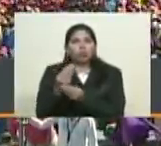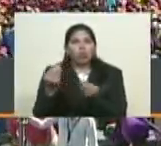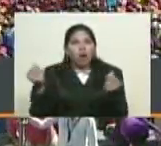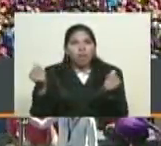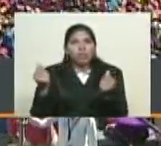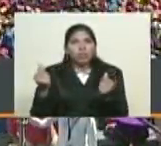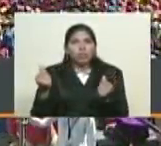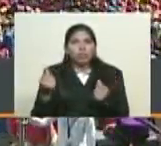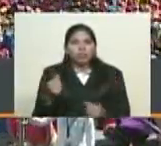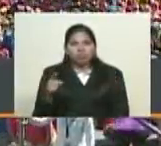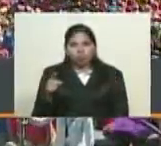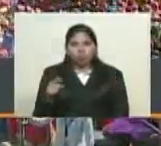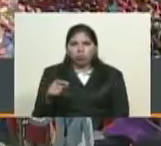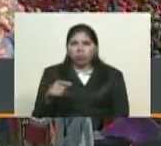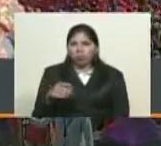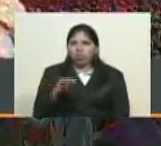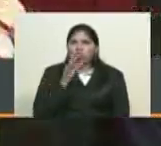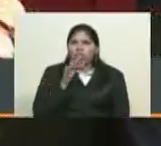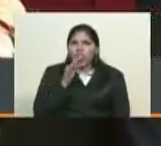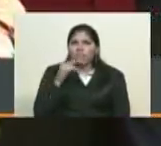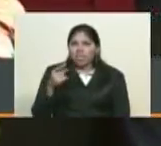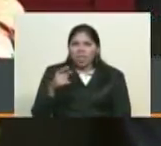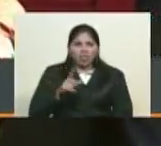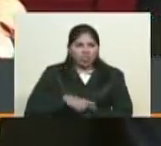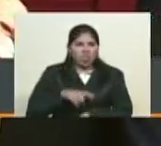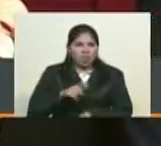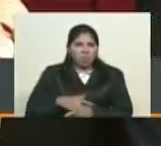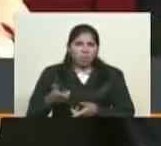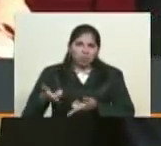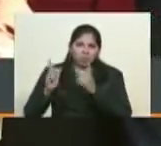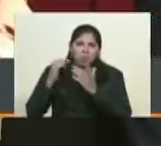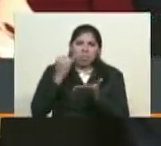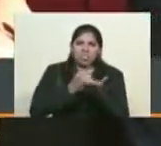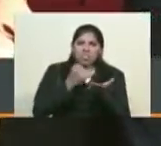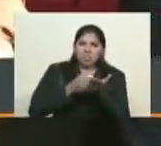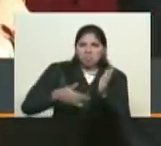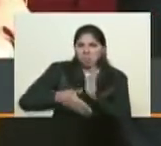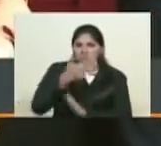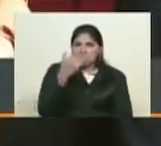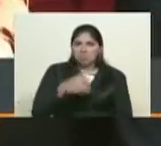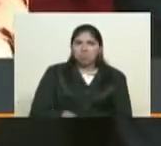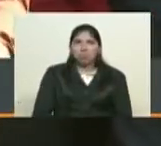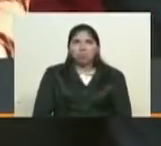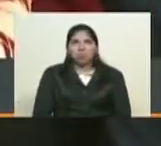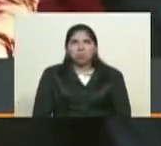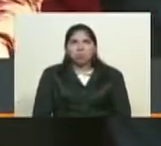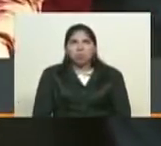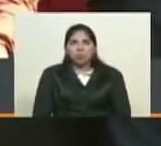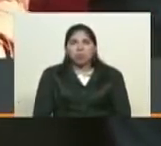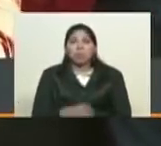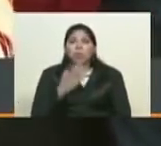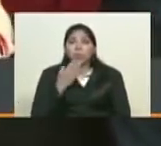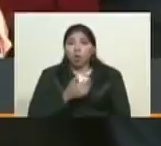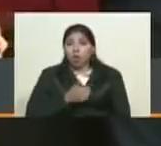Todavía tienes chance de inscribirte. Ramos Alup dice que si se inscribe, él me gana.